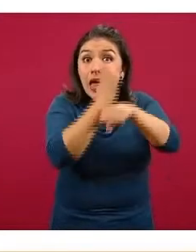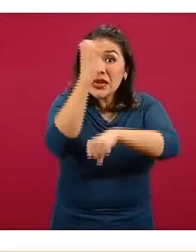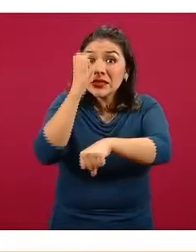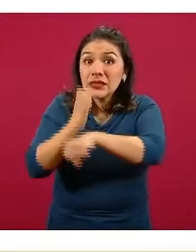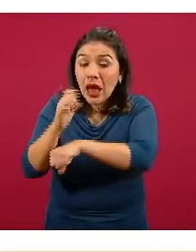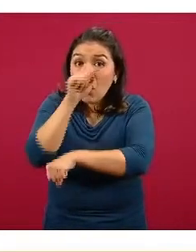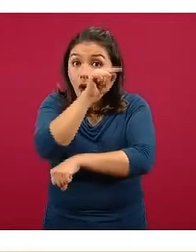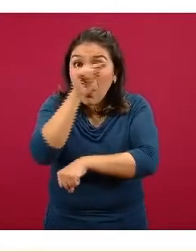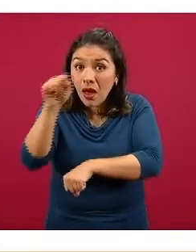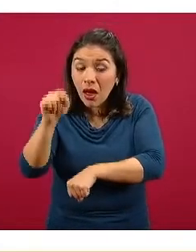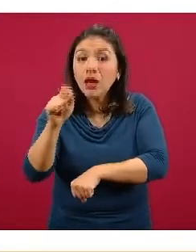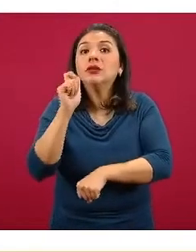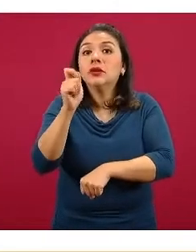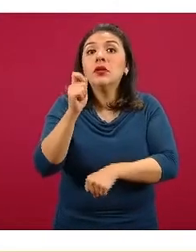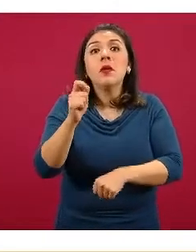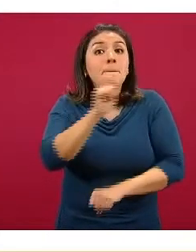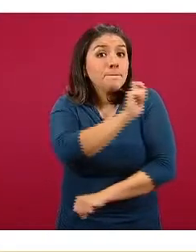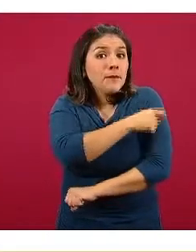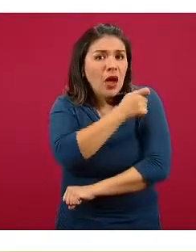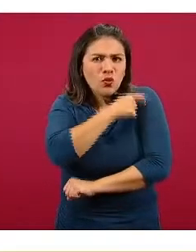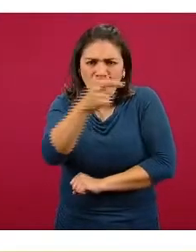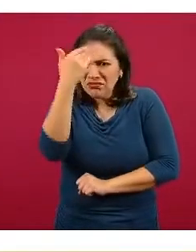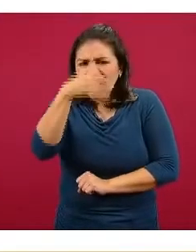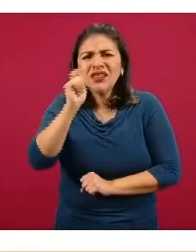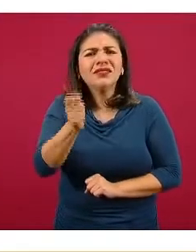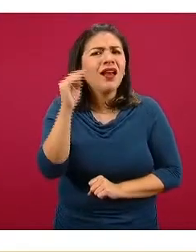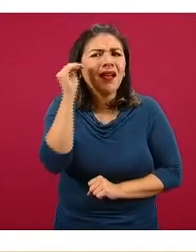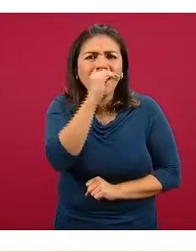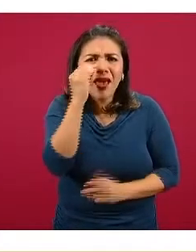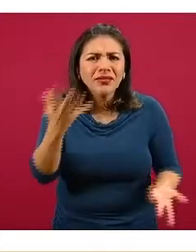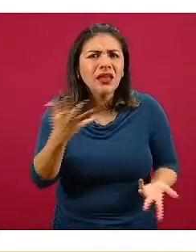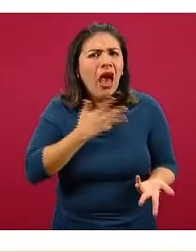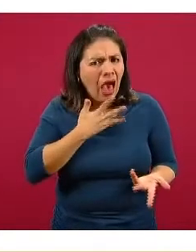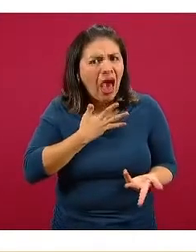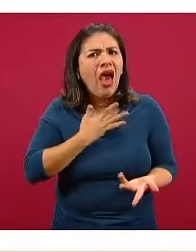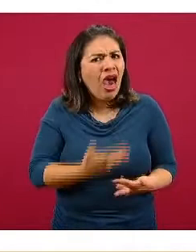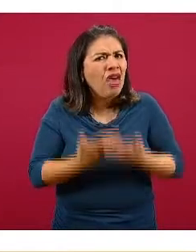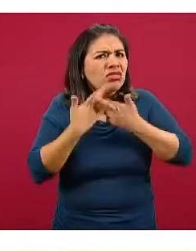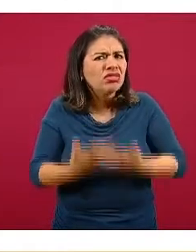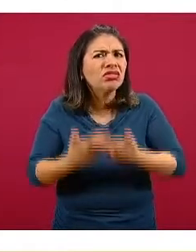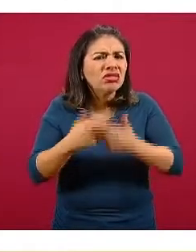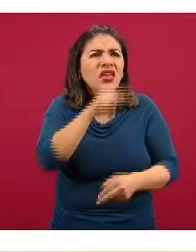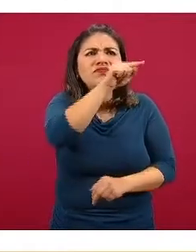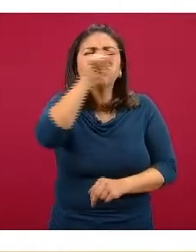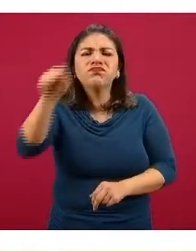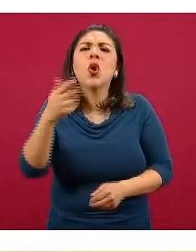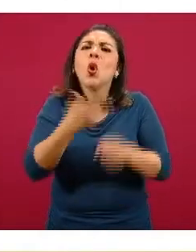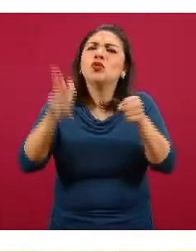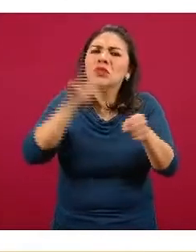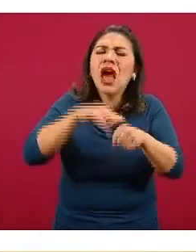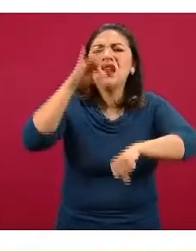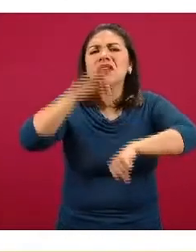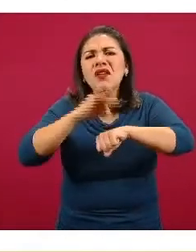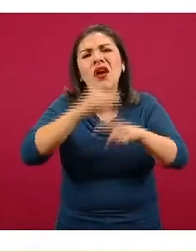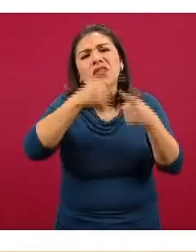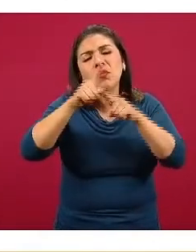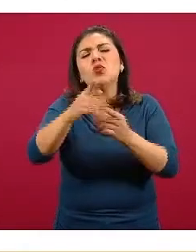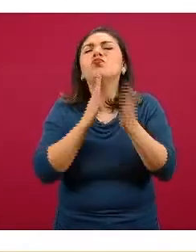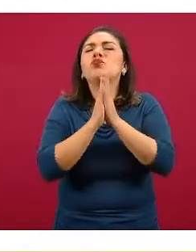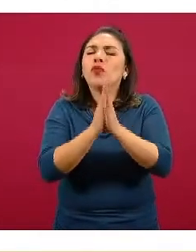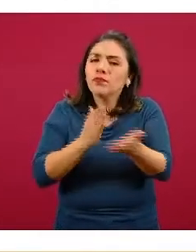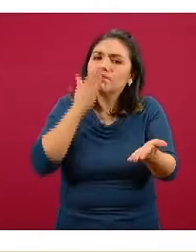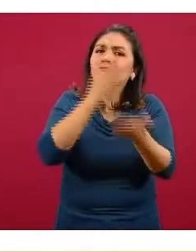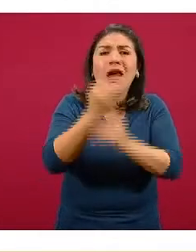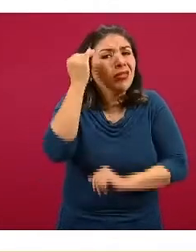federativas, que dado que la vacuna, como ustedes saben, es gratuita y está disponible en sus unidades institucionales, por favor